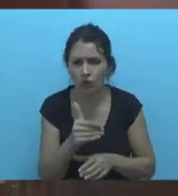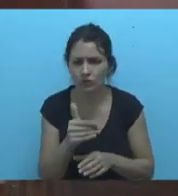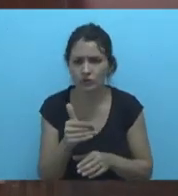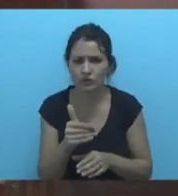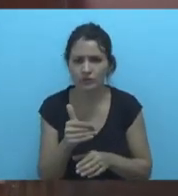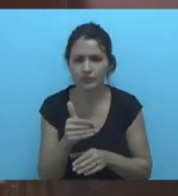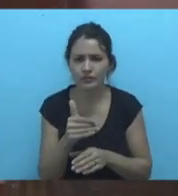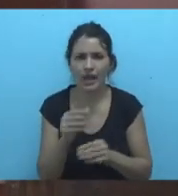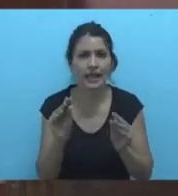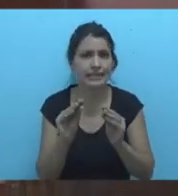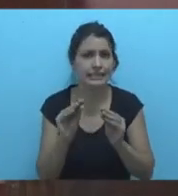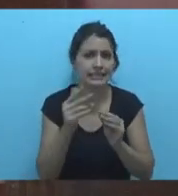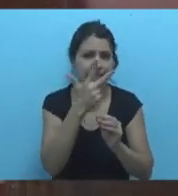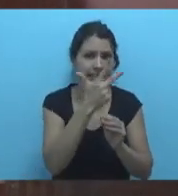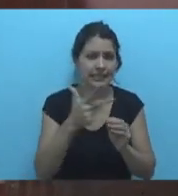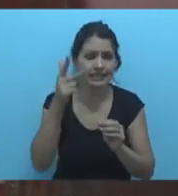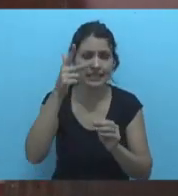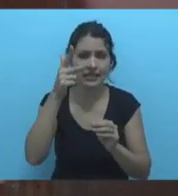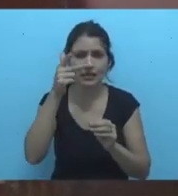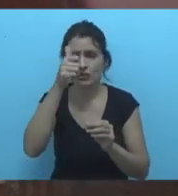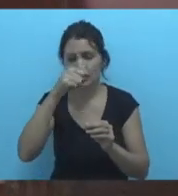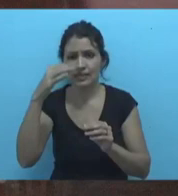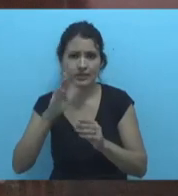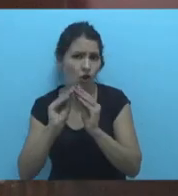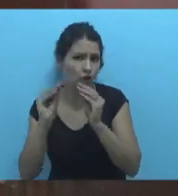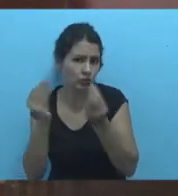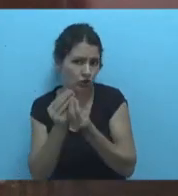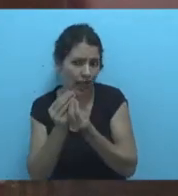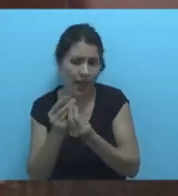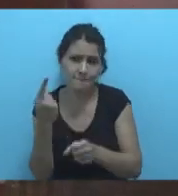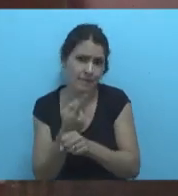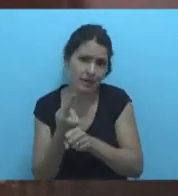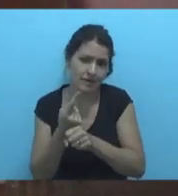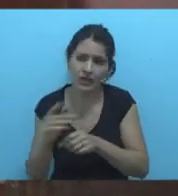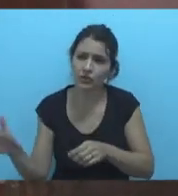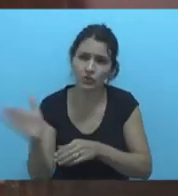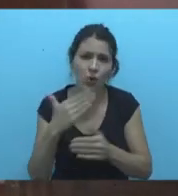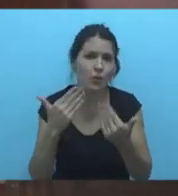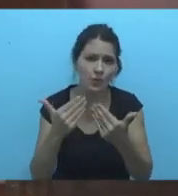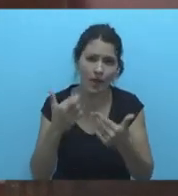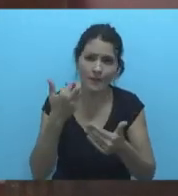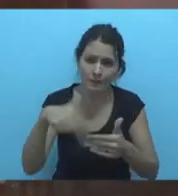los 365, tengan por primera vez el mismo acceso a la misma